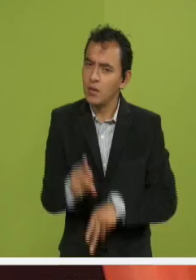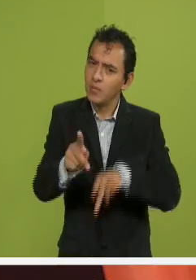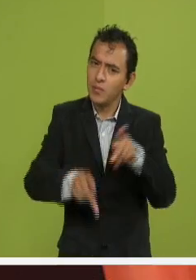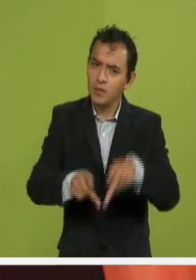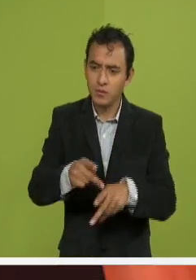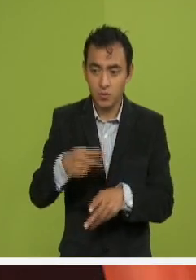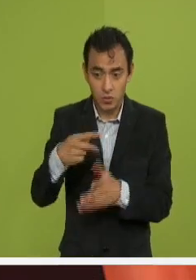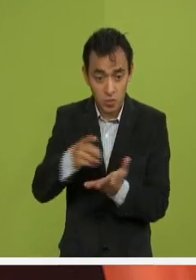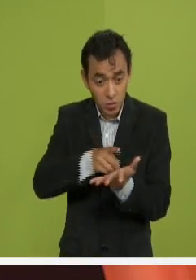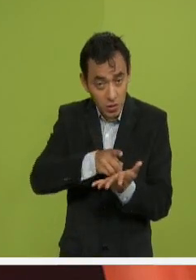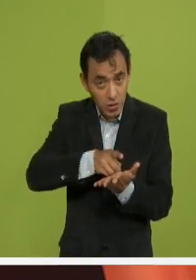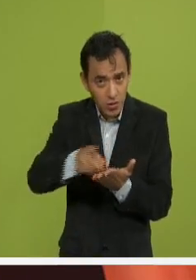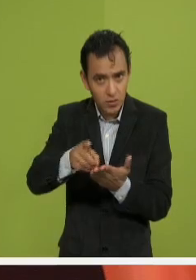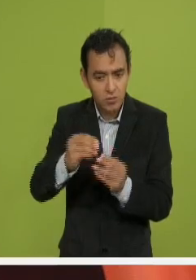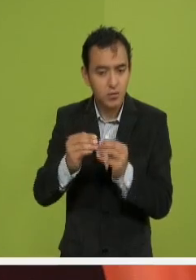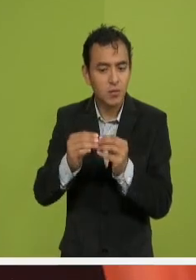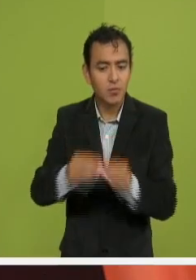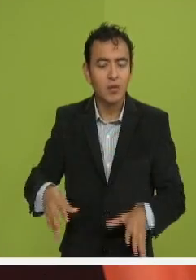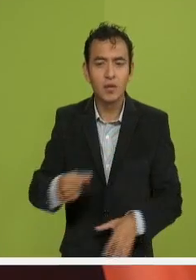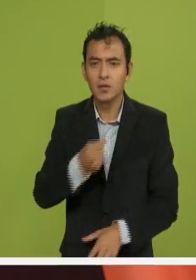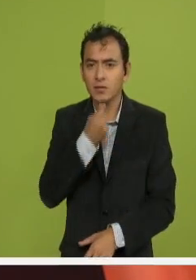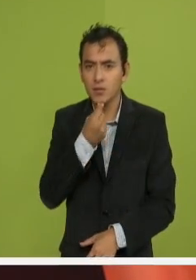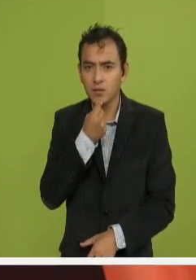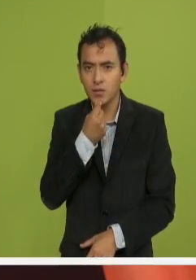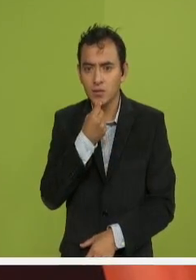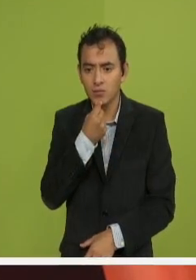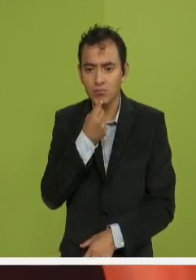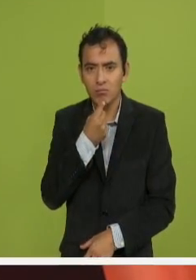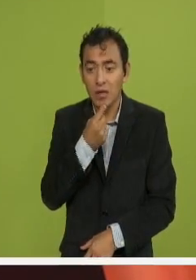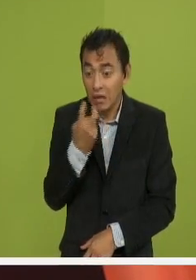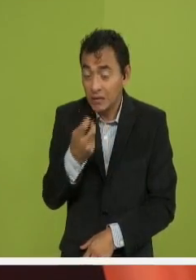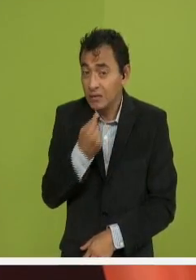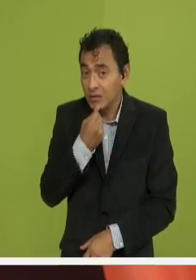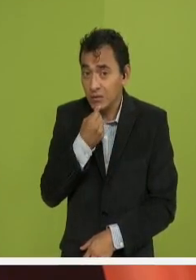los derechos que pierde el niño. De inmediato ese niño se queda ya